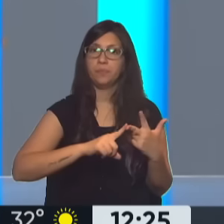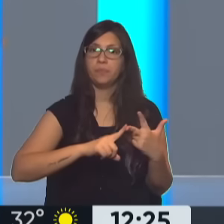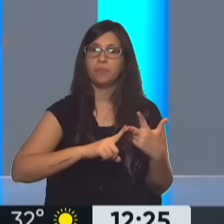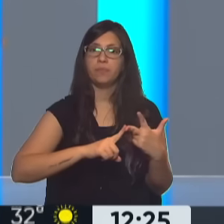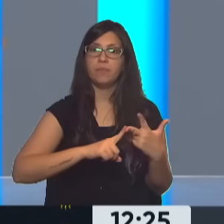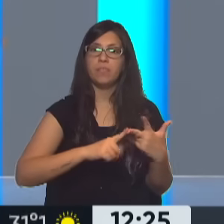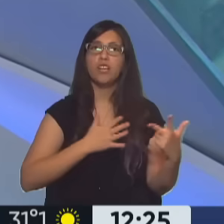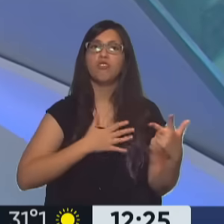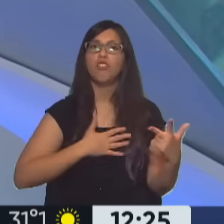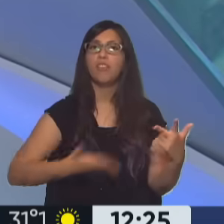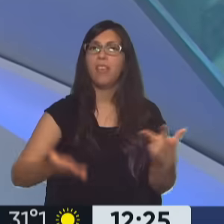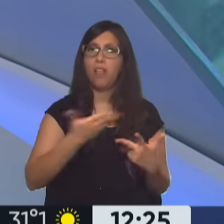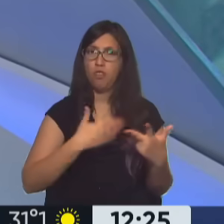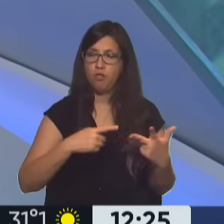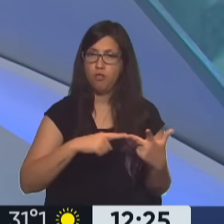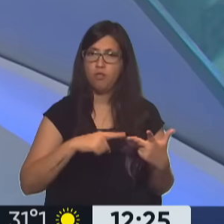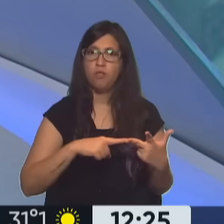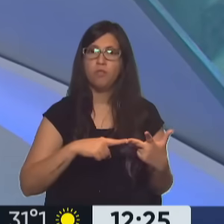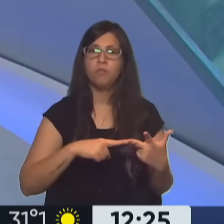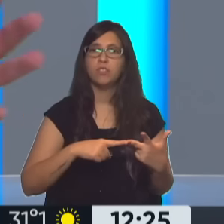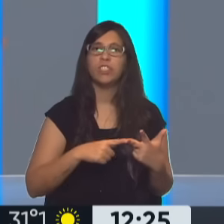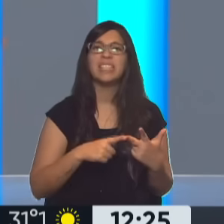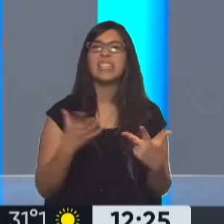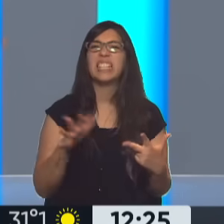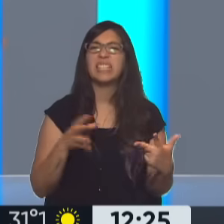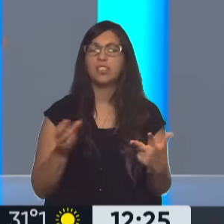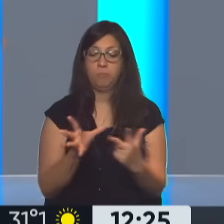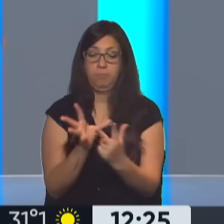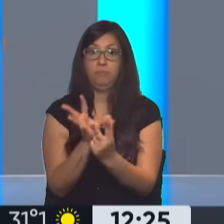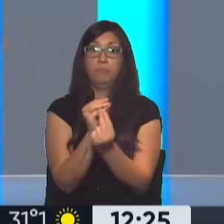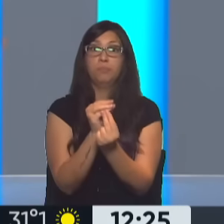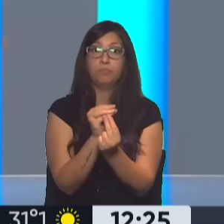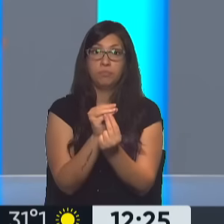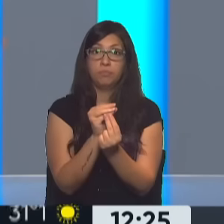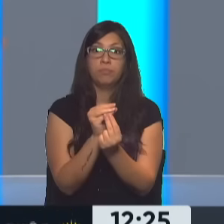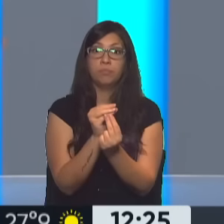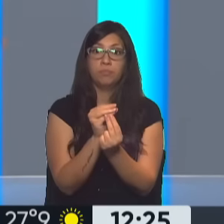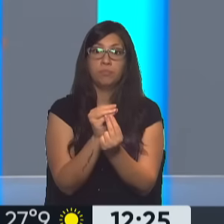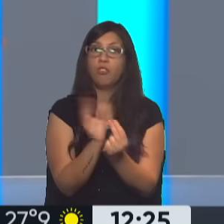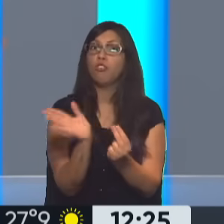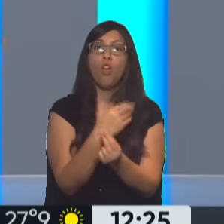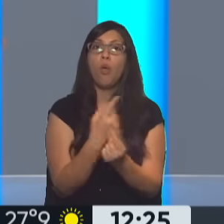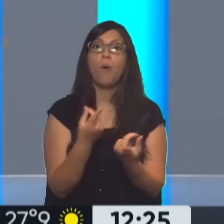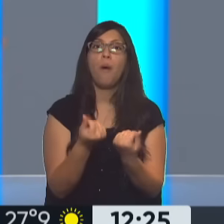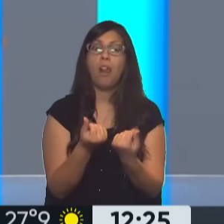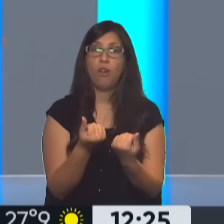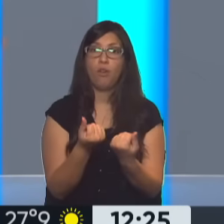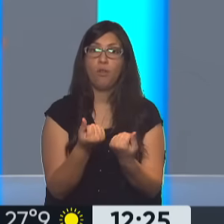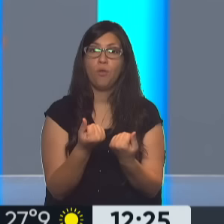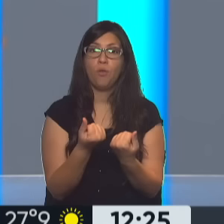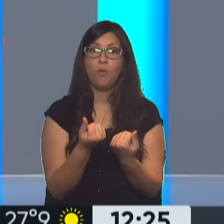estaba el dólar solidario es decir lo que se hizo es se unificó todo esto diciendo todos van a tener